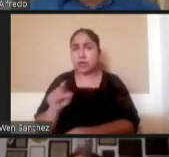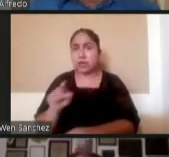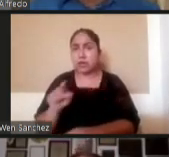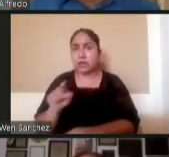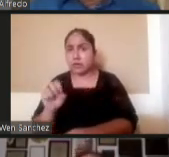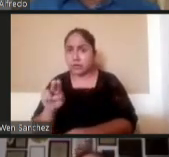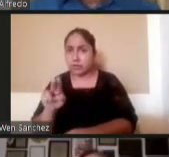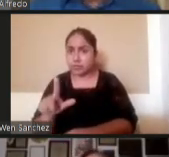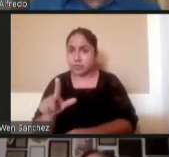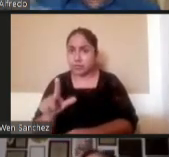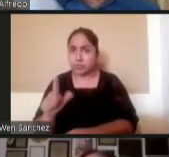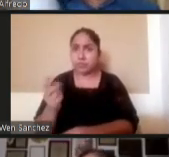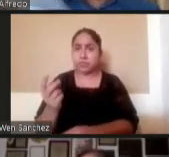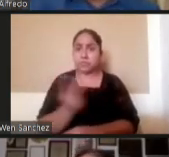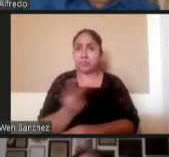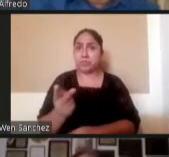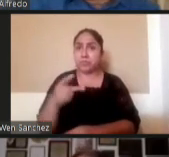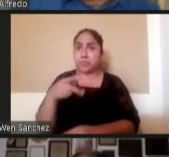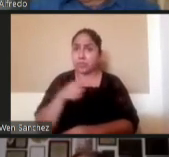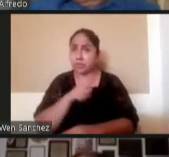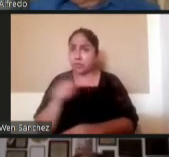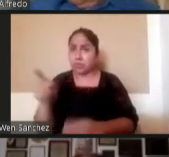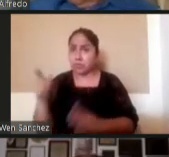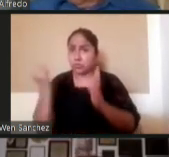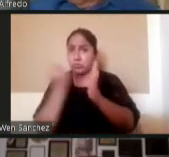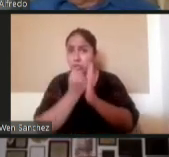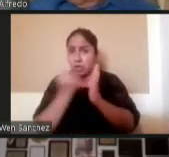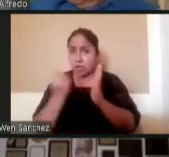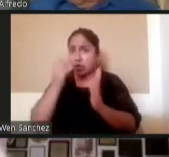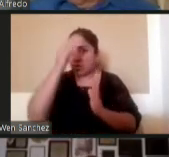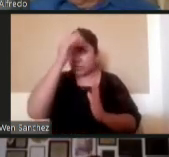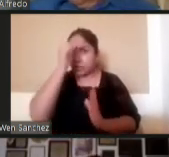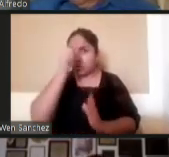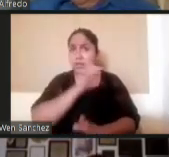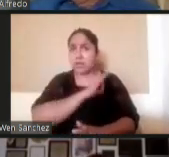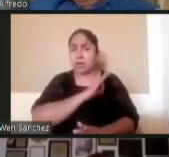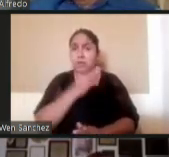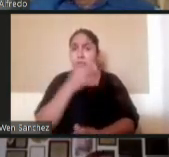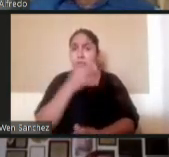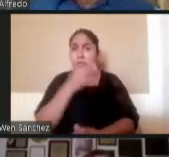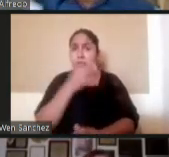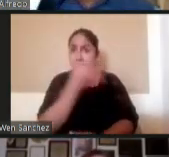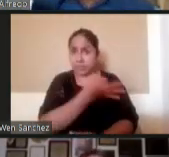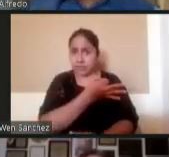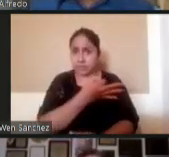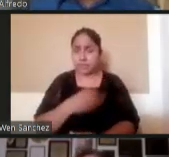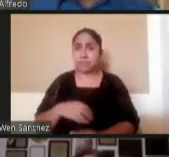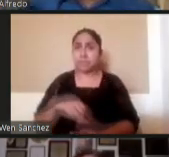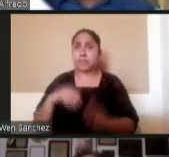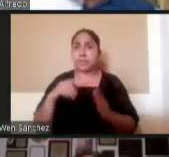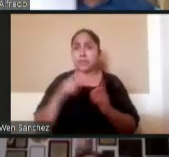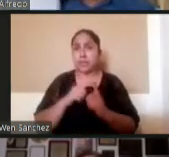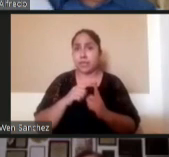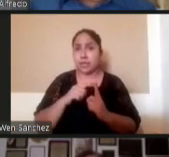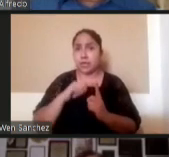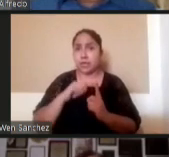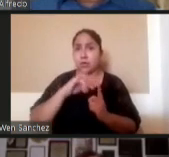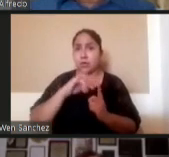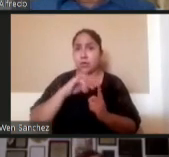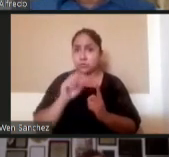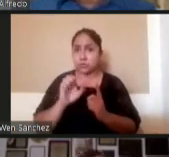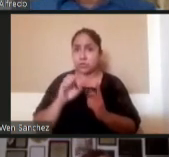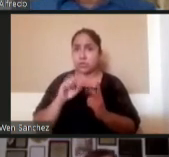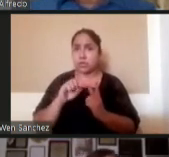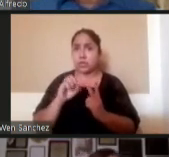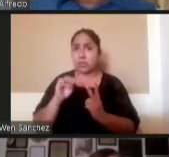Segundo, notifíquese para los efectos legales conducentes. Firman los regidores José Ubaldo Solís, Mónica Patricia Mendoza Ríos